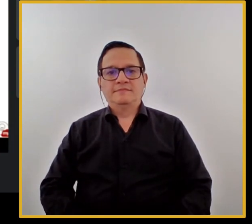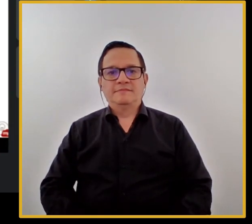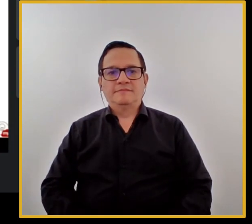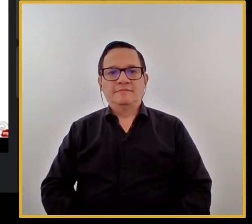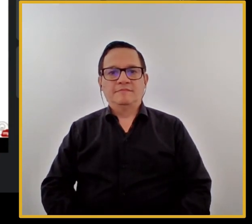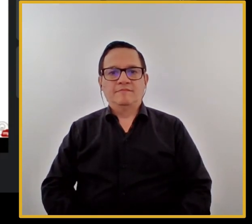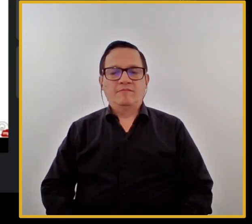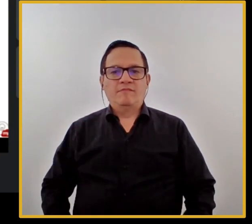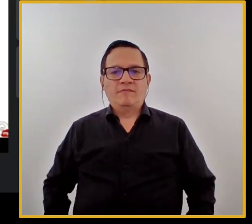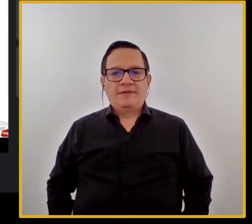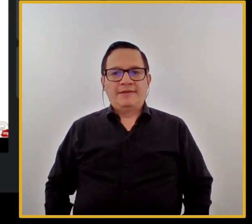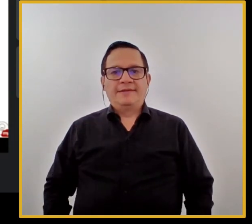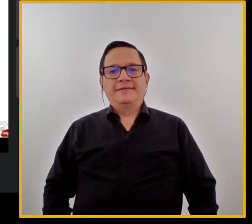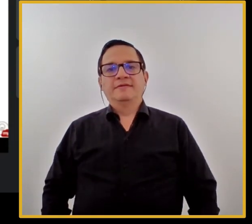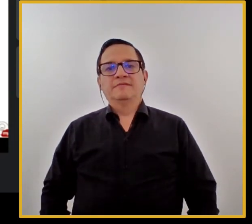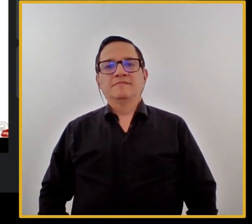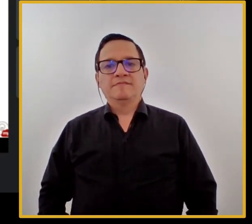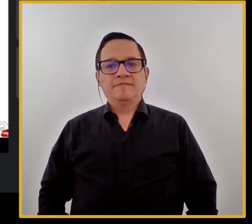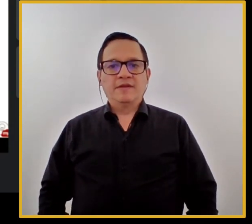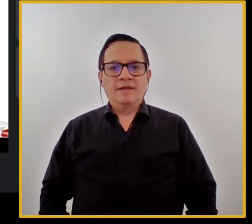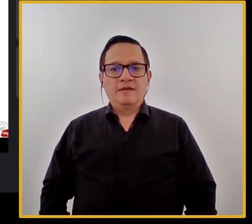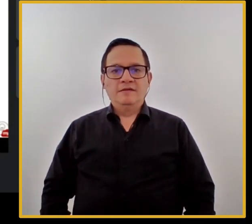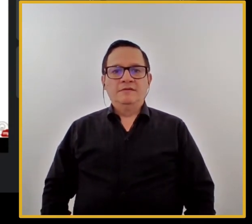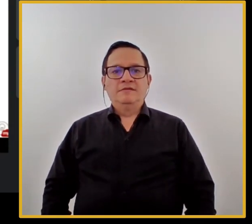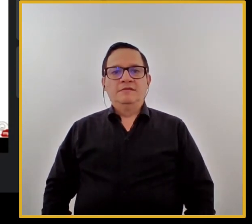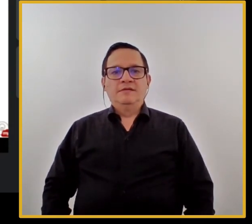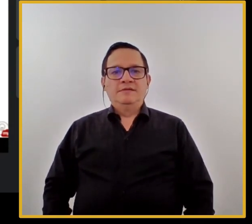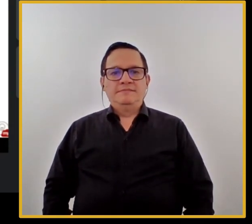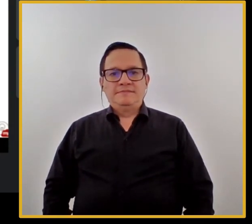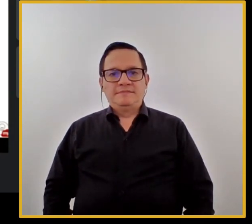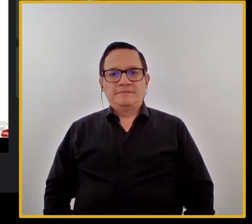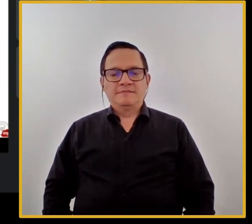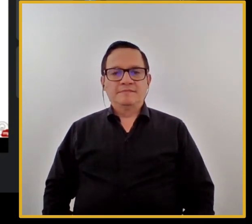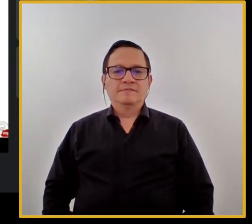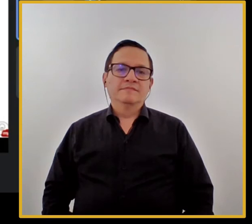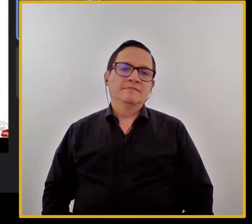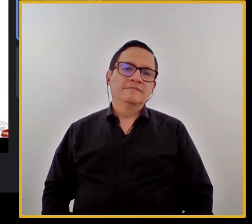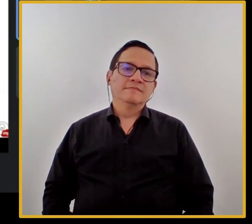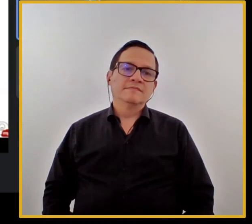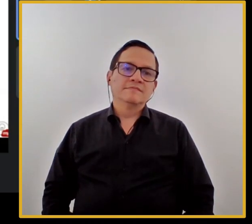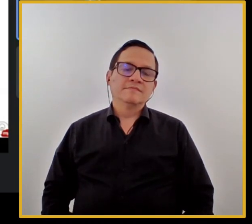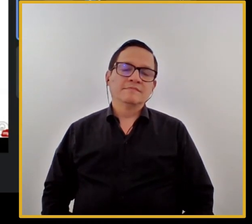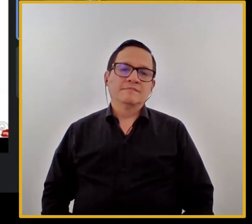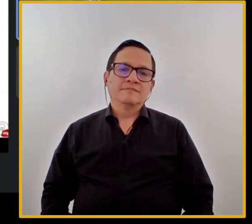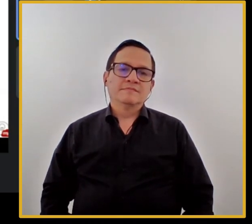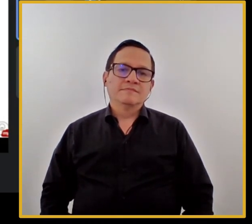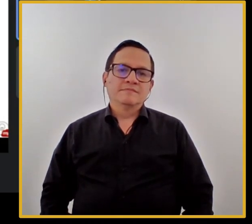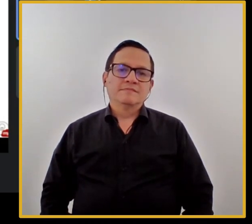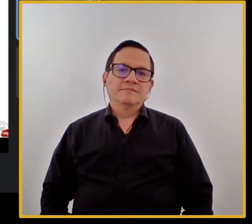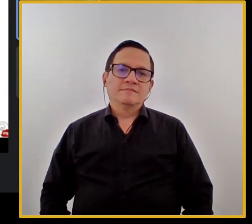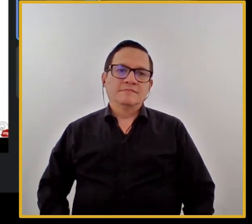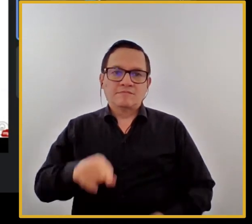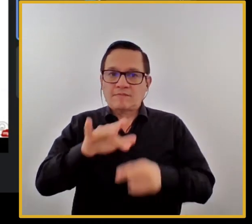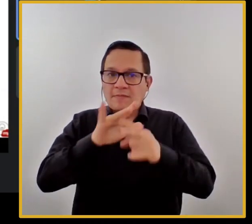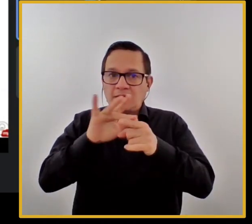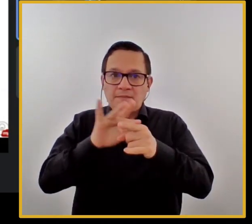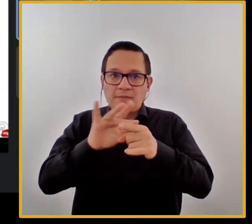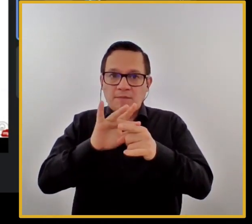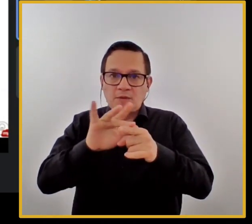Pero acá con este exponente negativo, ¿sí, señor? Sin aplicar la propiedad de los